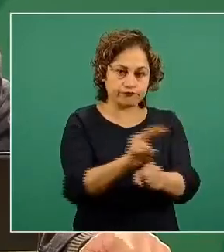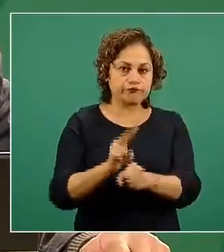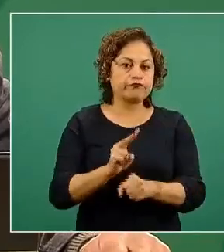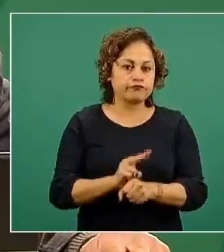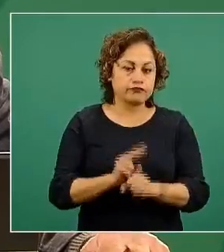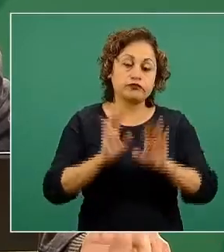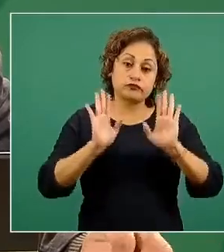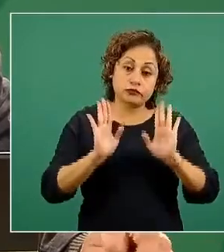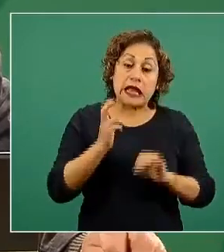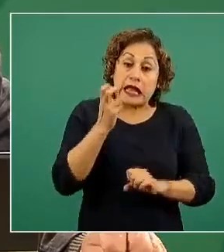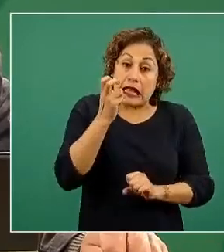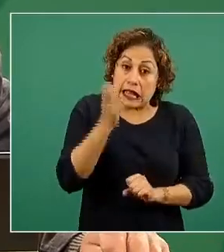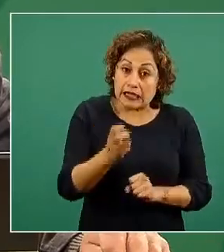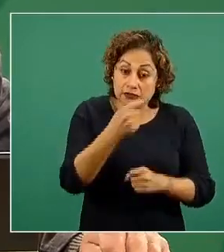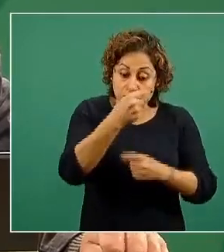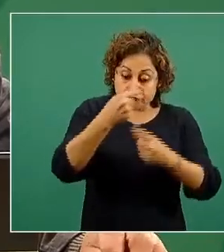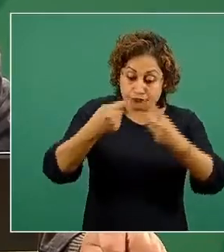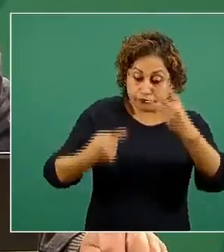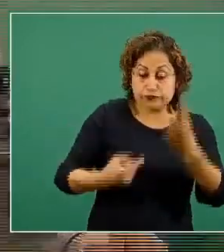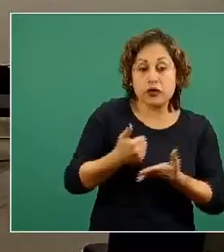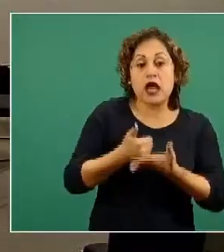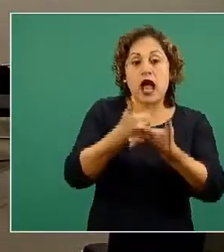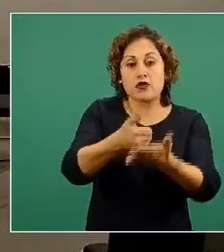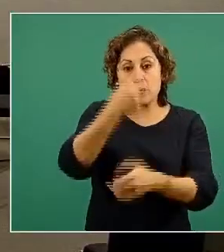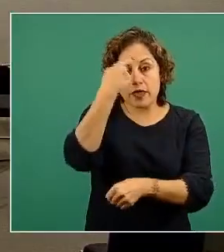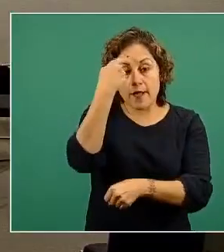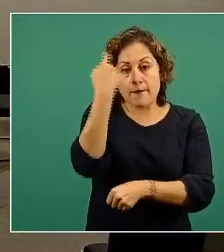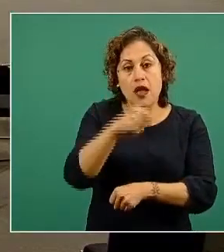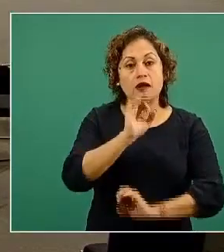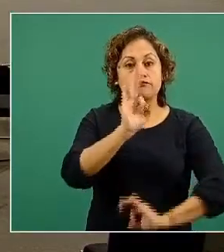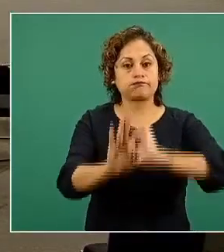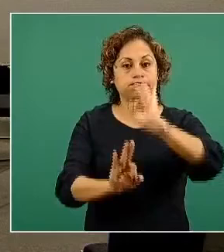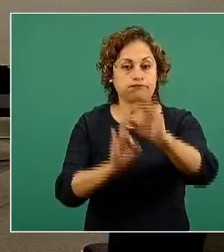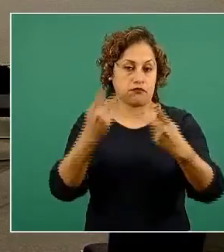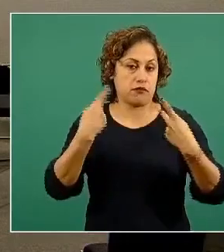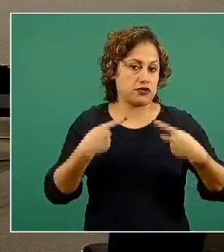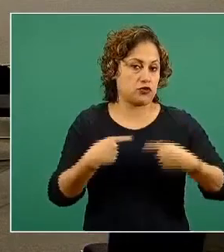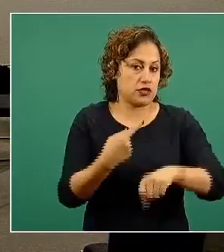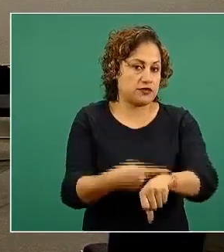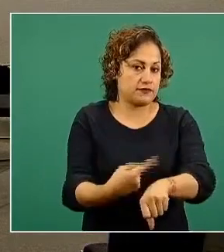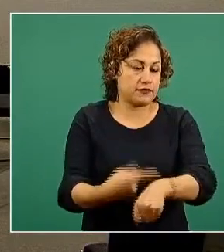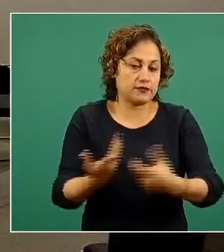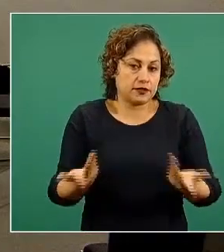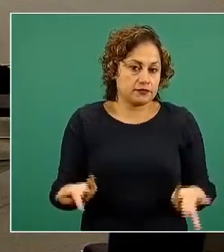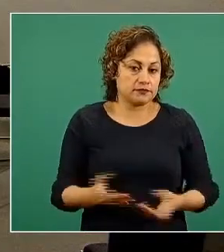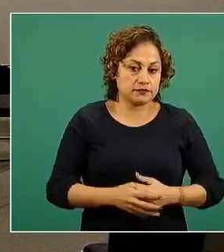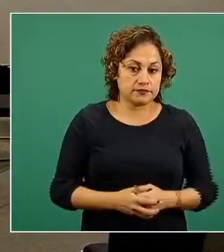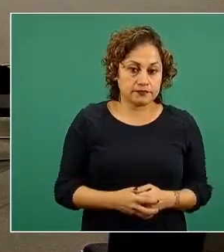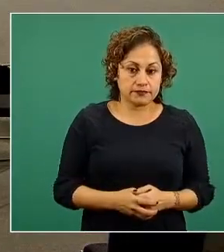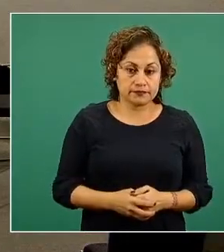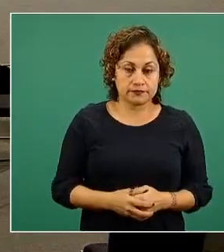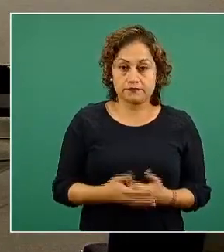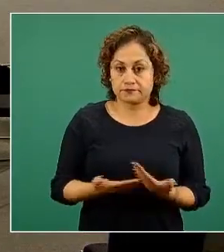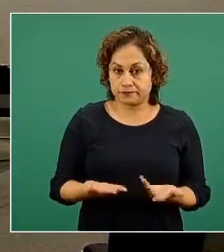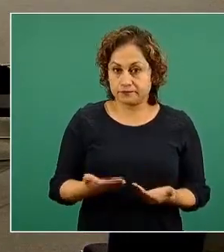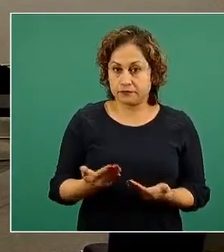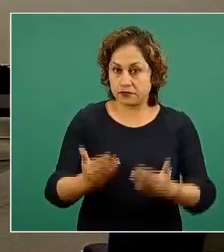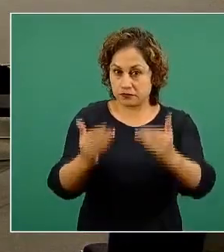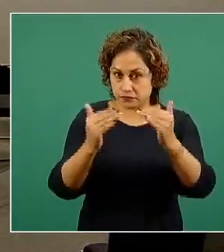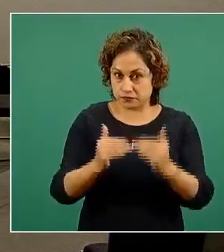clave para los tratamientos. Entonces, vamos a dar y después vamos a la siguiente